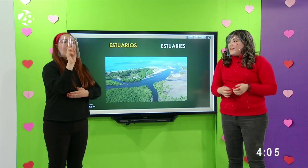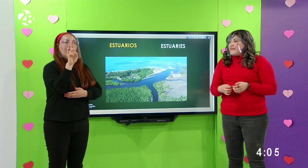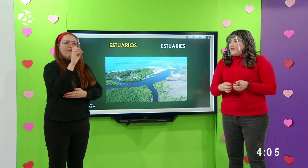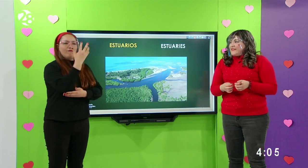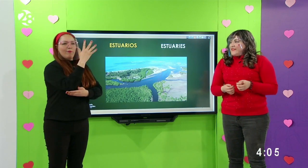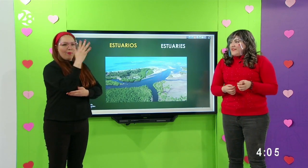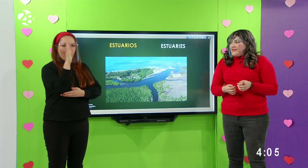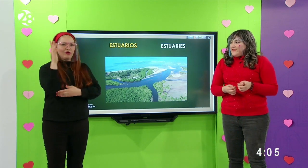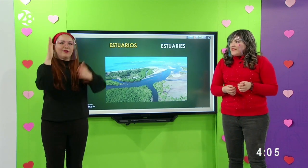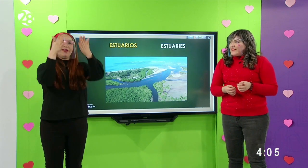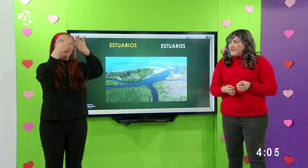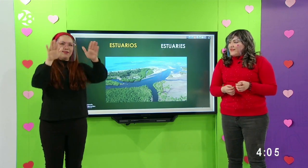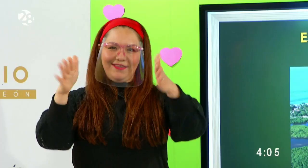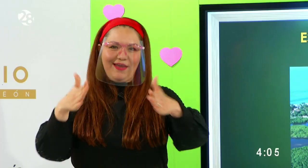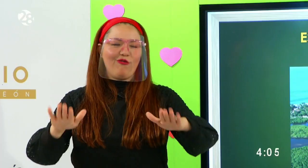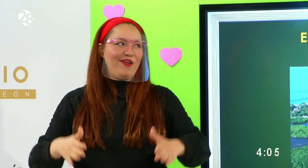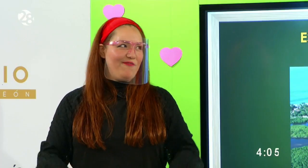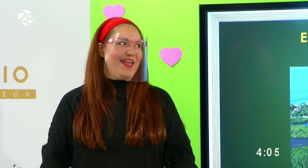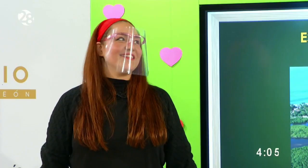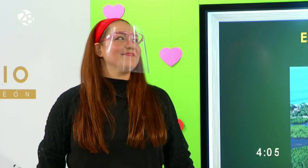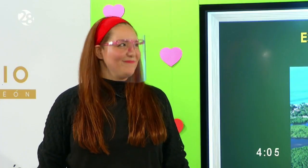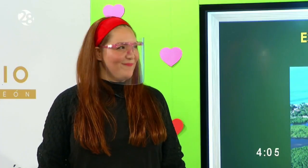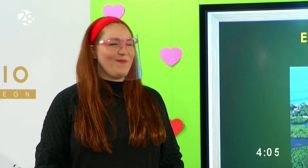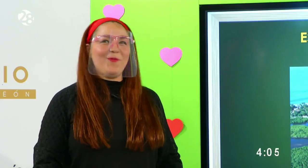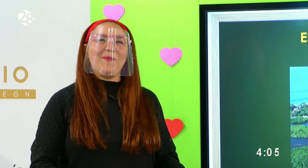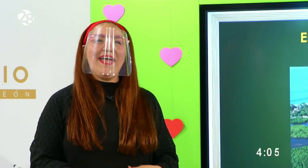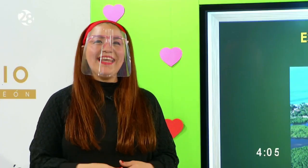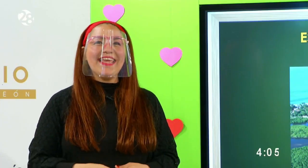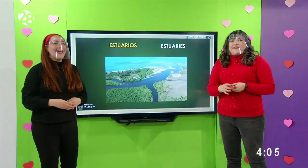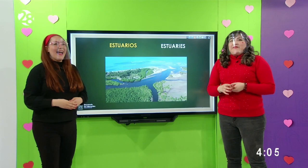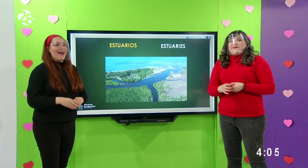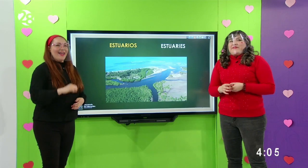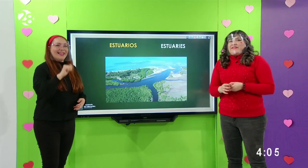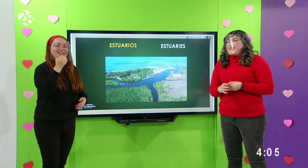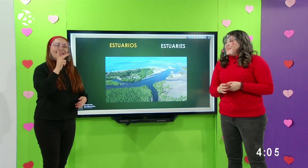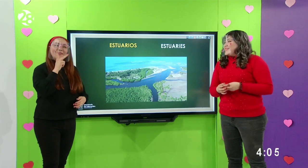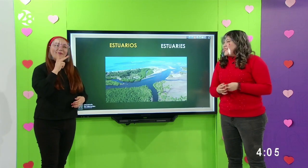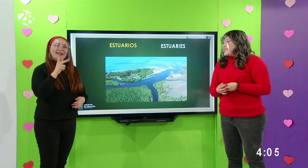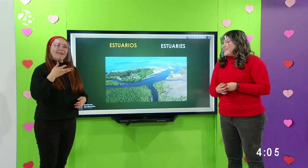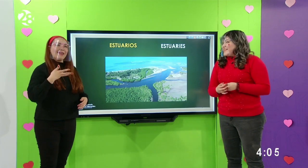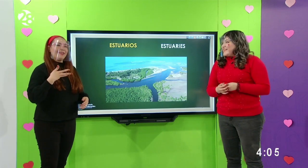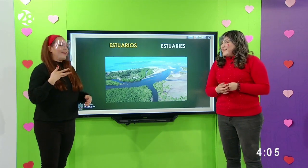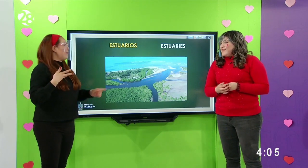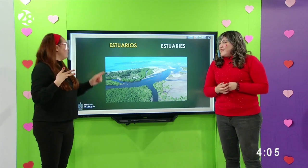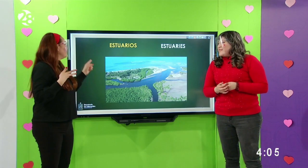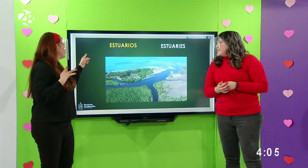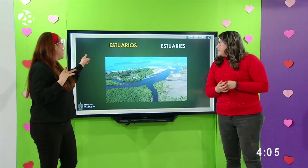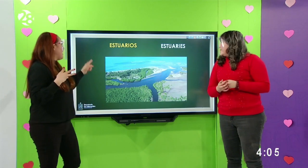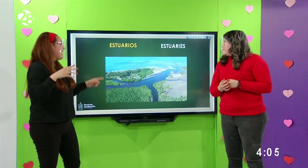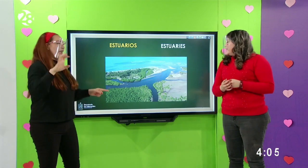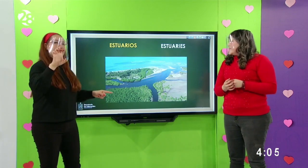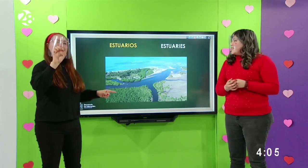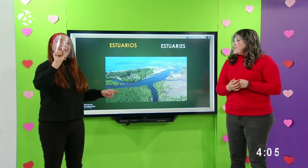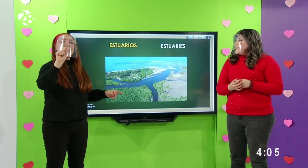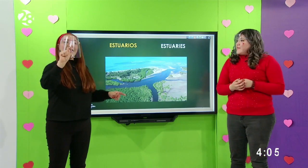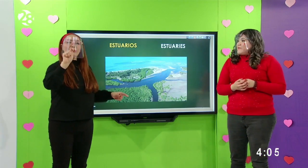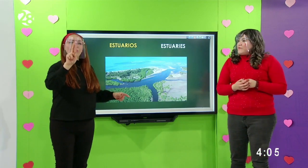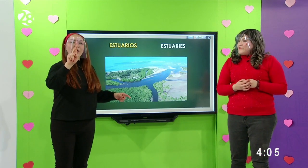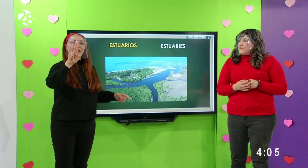bosque. Bosque de coníferas. De coníferas. Muy bien. Ahora la siguiente palabra que tenemos